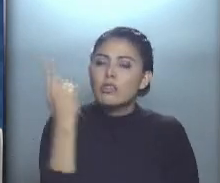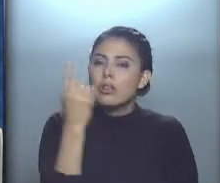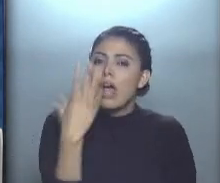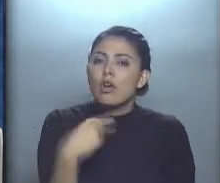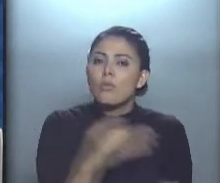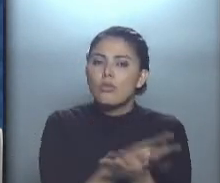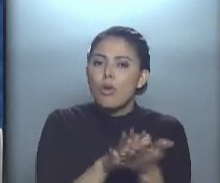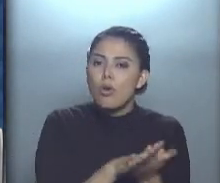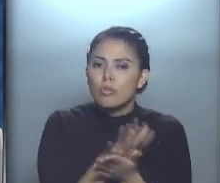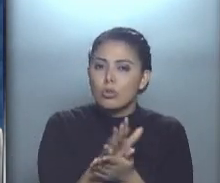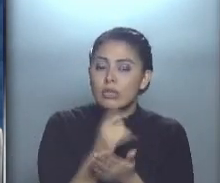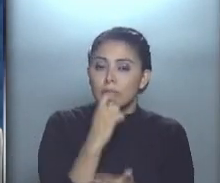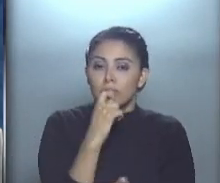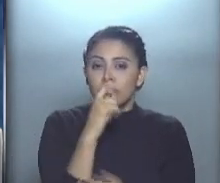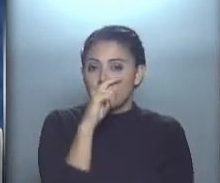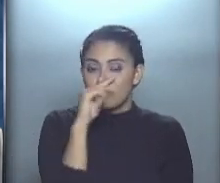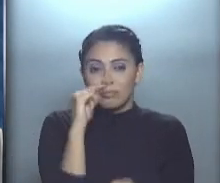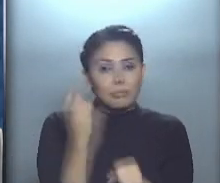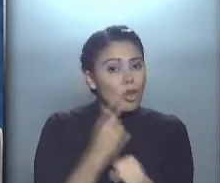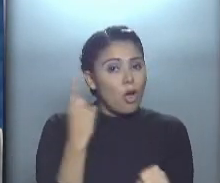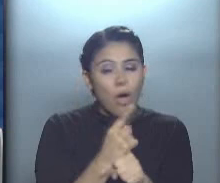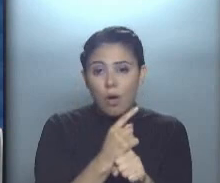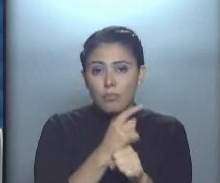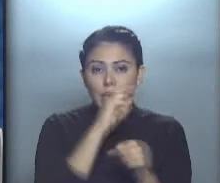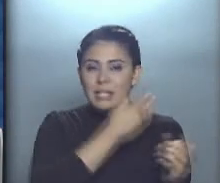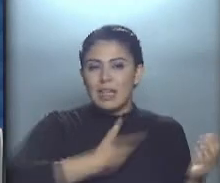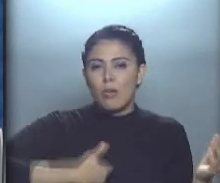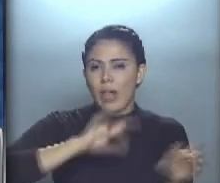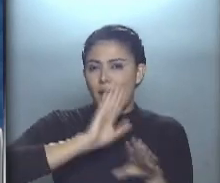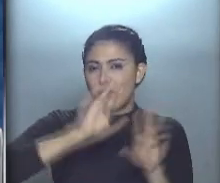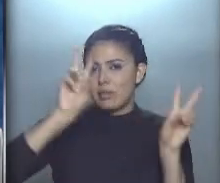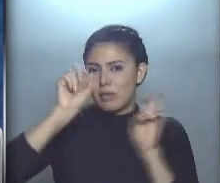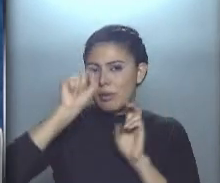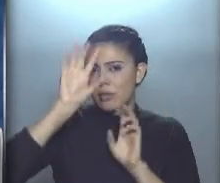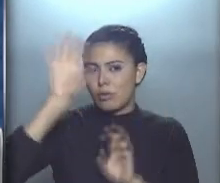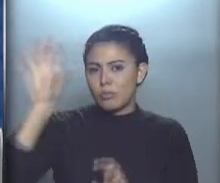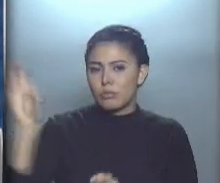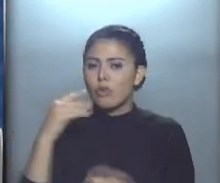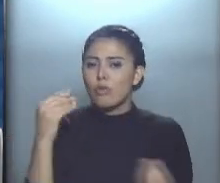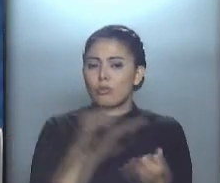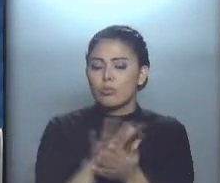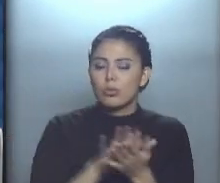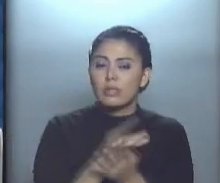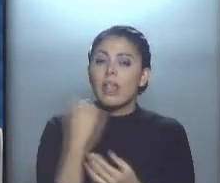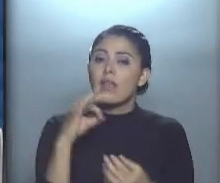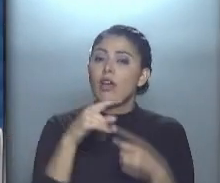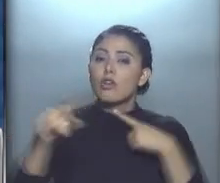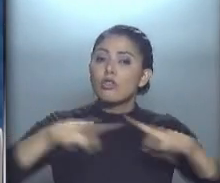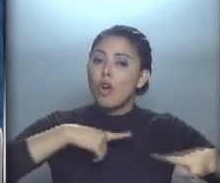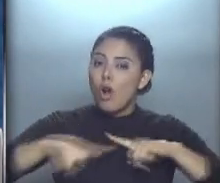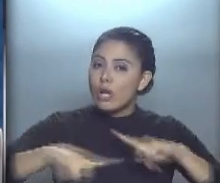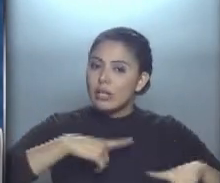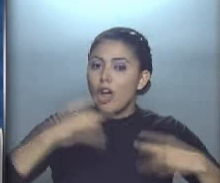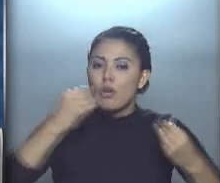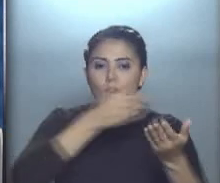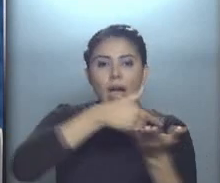cuenta que no se puede delegar en materia de seguridad? Coordinación con los estados provinciales respecto a mecanismos de